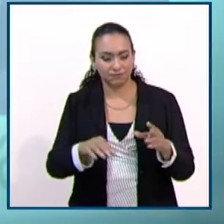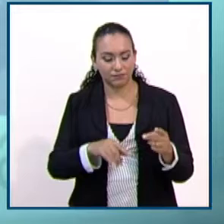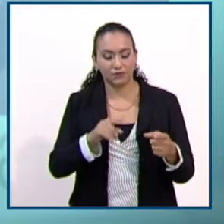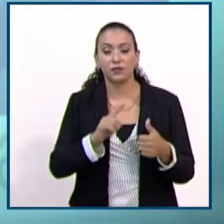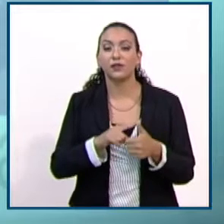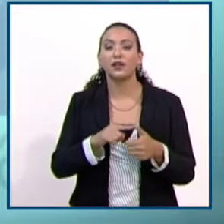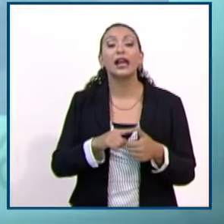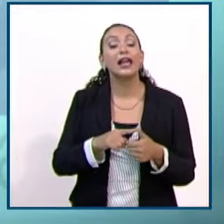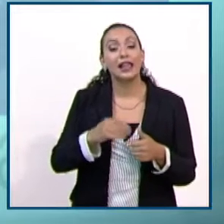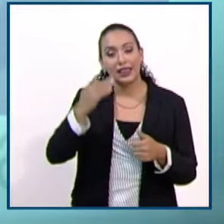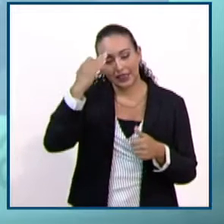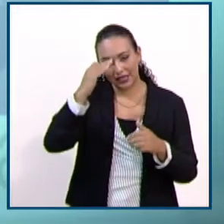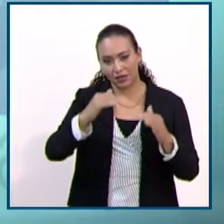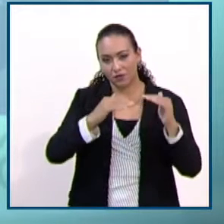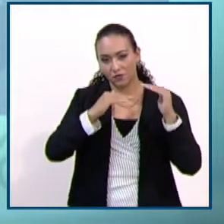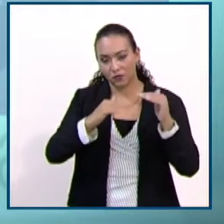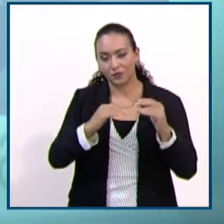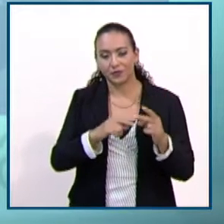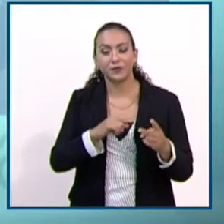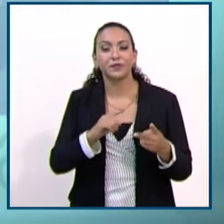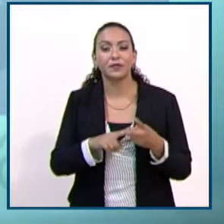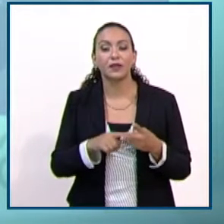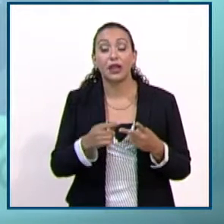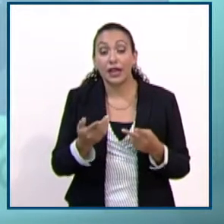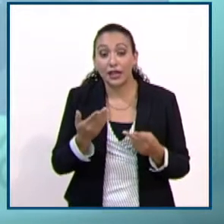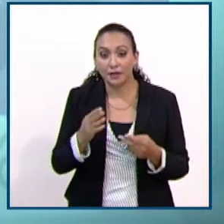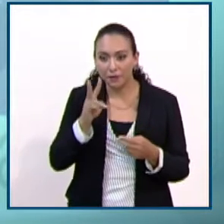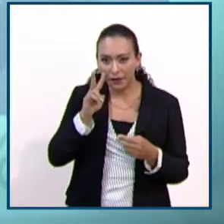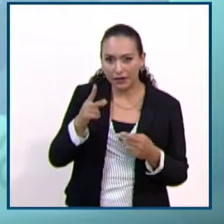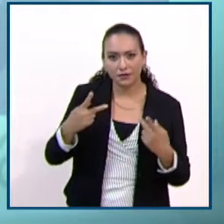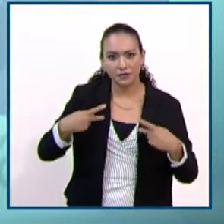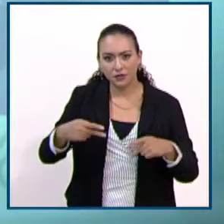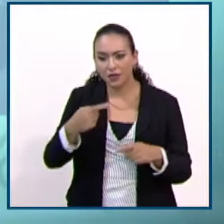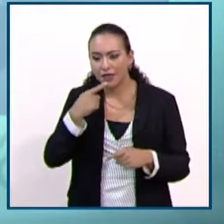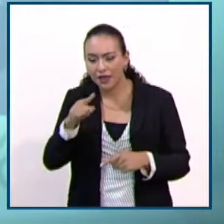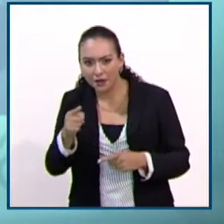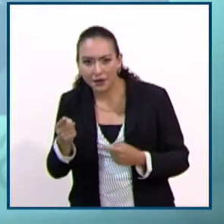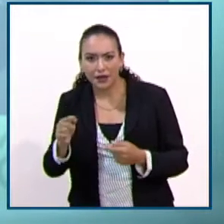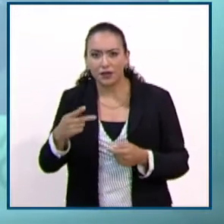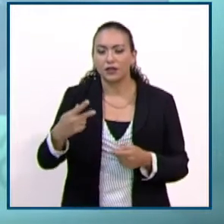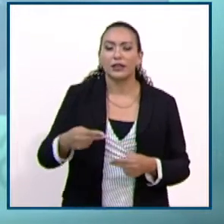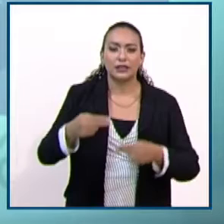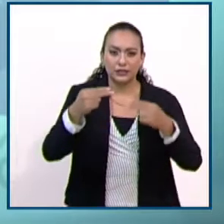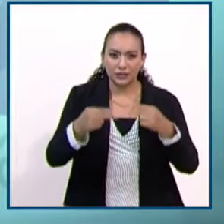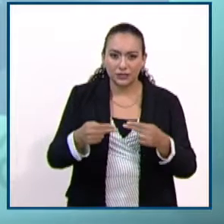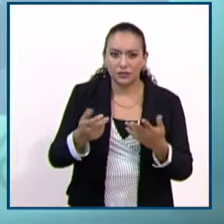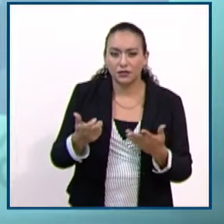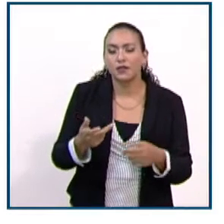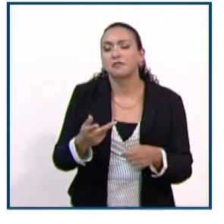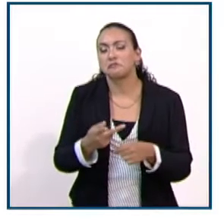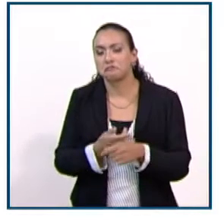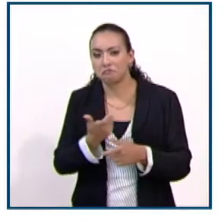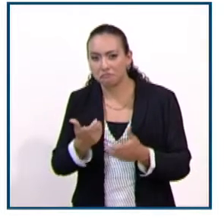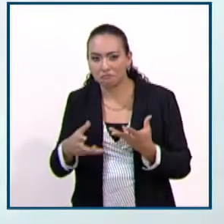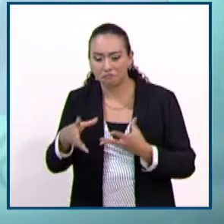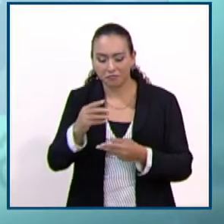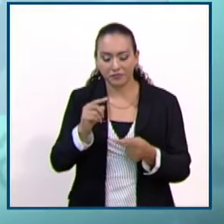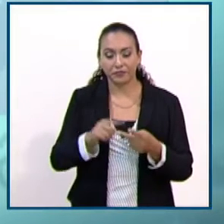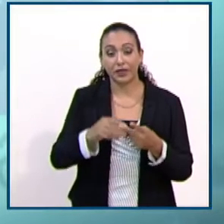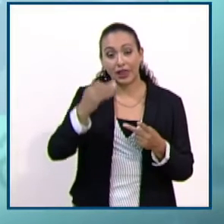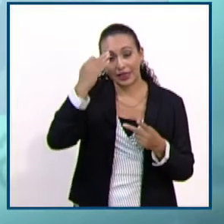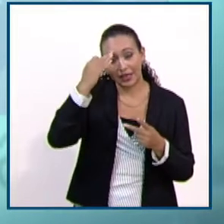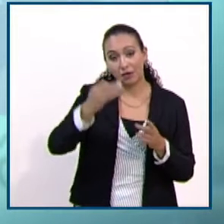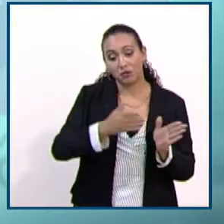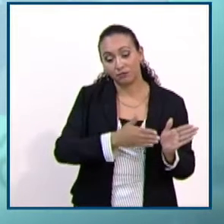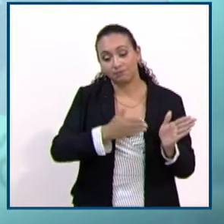caducidad de la instancia, impide analizar si los intereses reclamados en la demanda mercantil son usureros, emplazamiento al juicio de